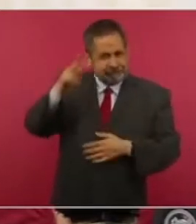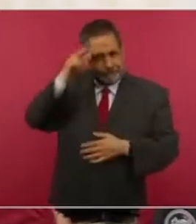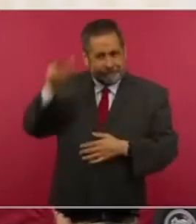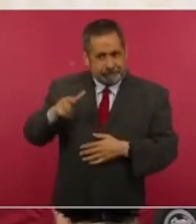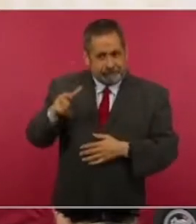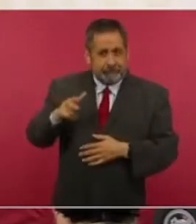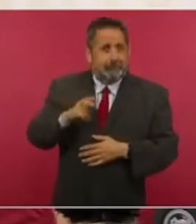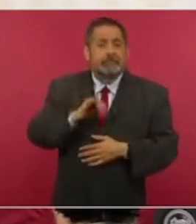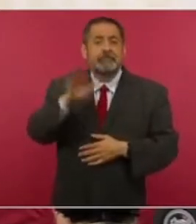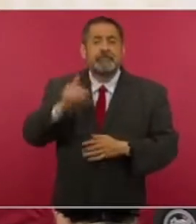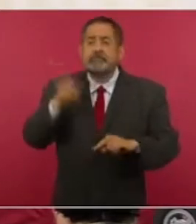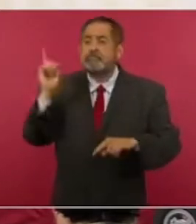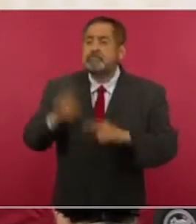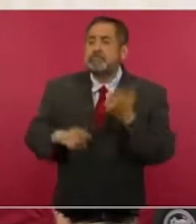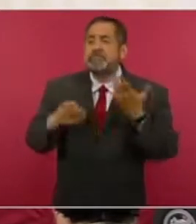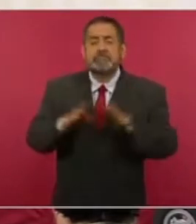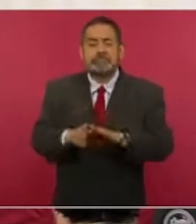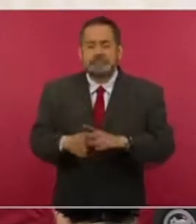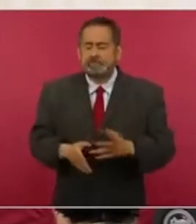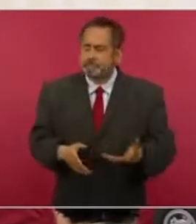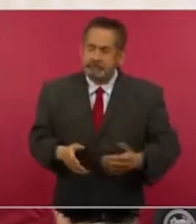Hidalgo.